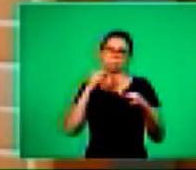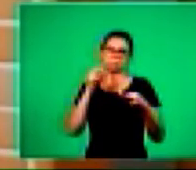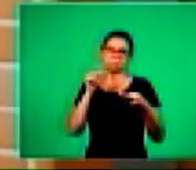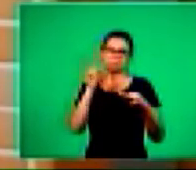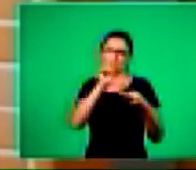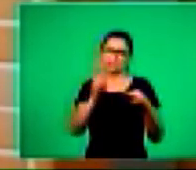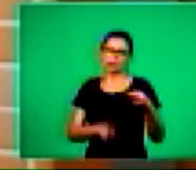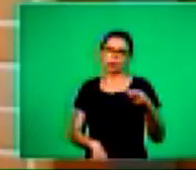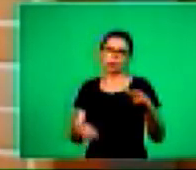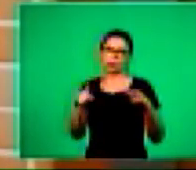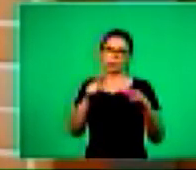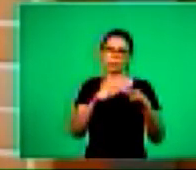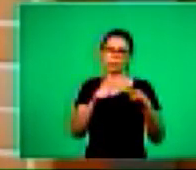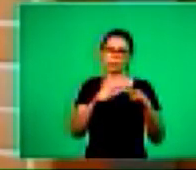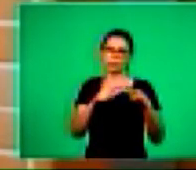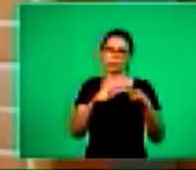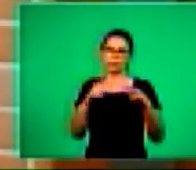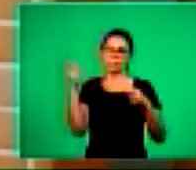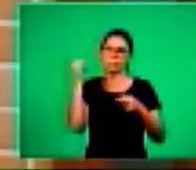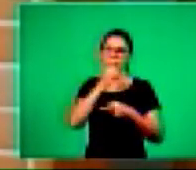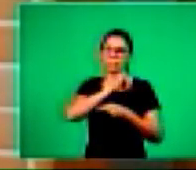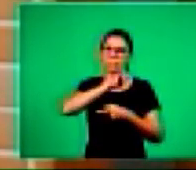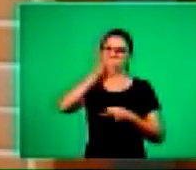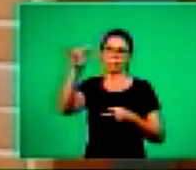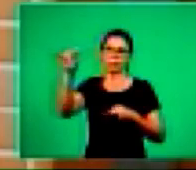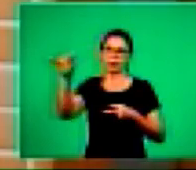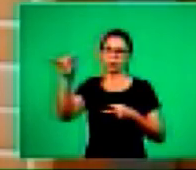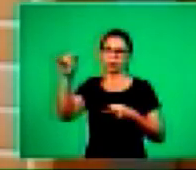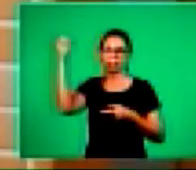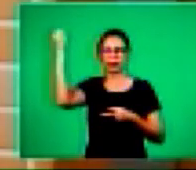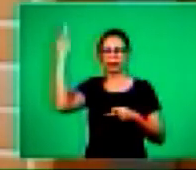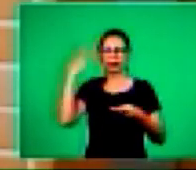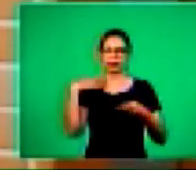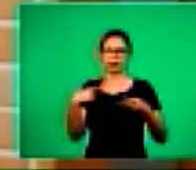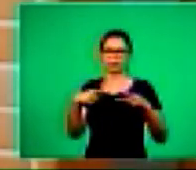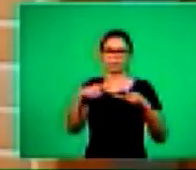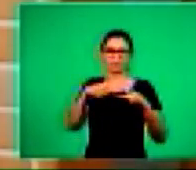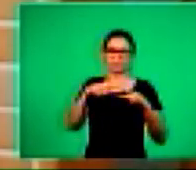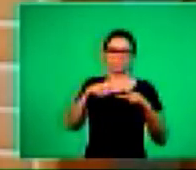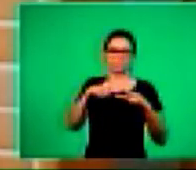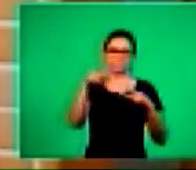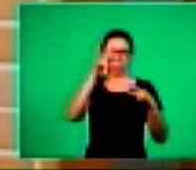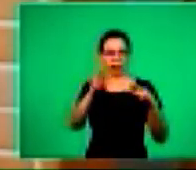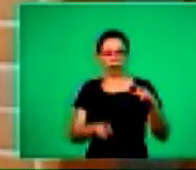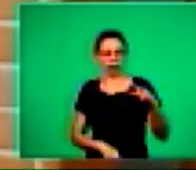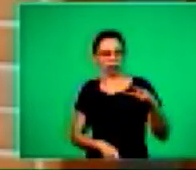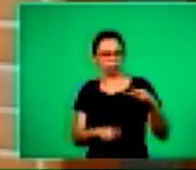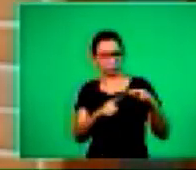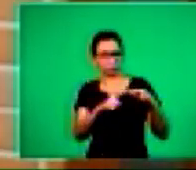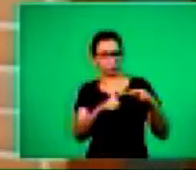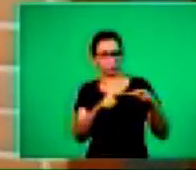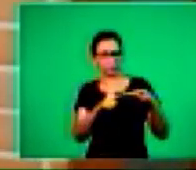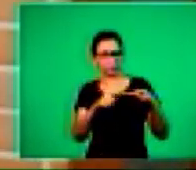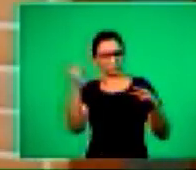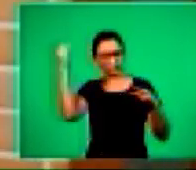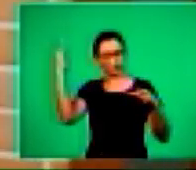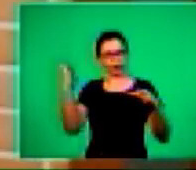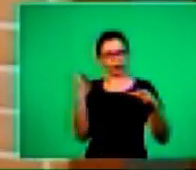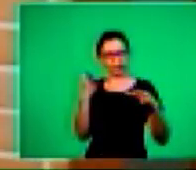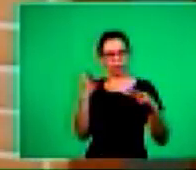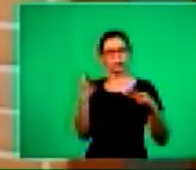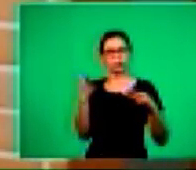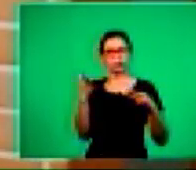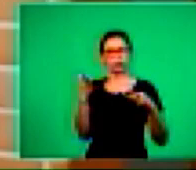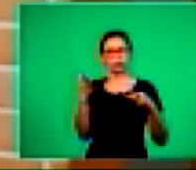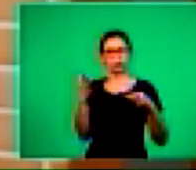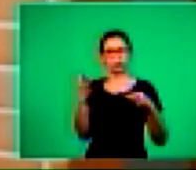sólo por revelación o viene de la razón o viene de la revelación no viene de que abajo de aquí del hombre o viene de arriba